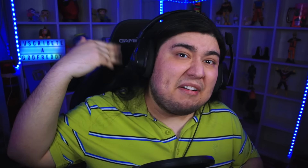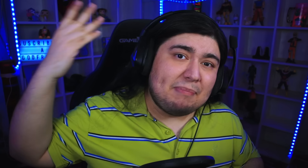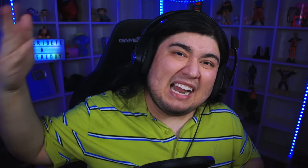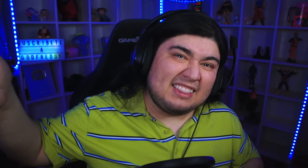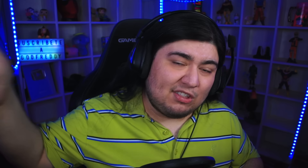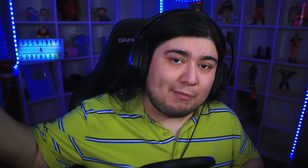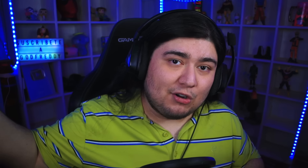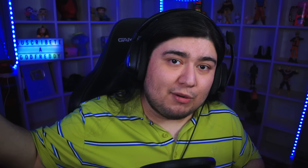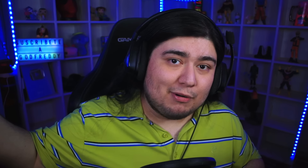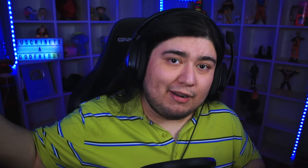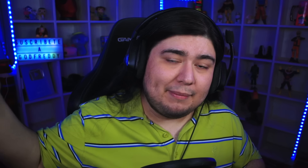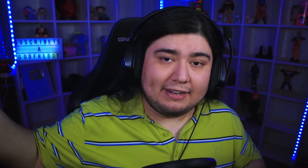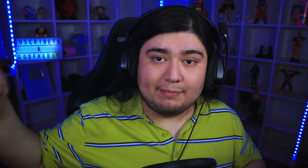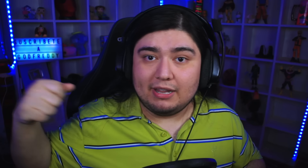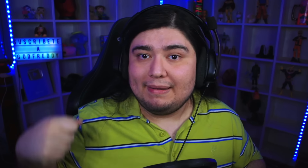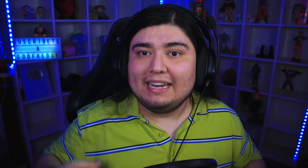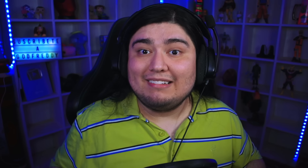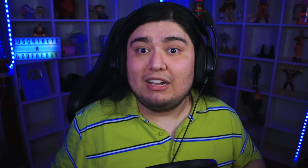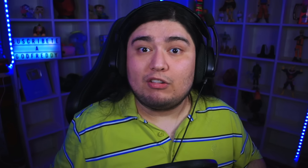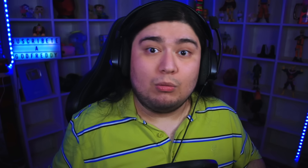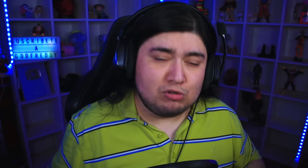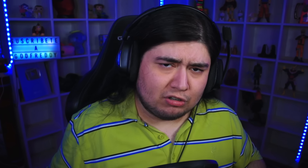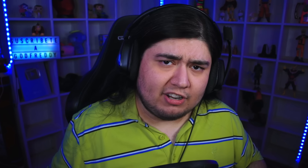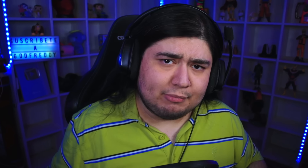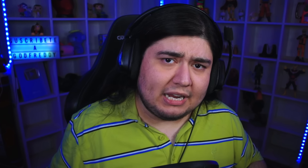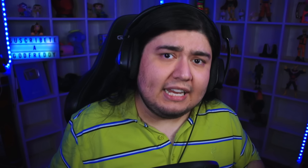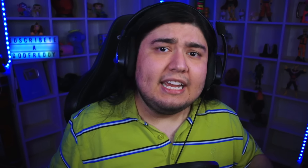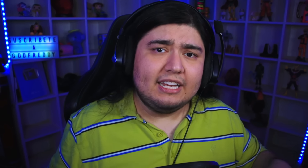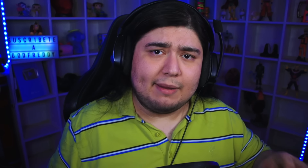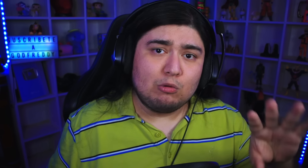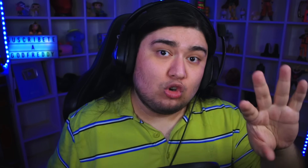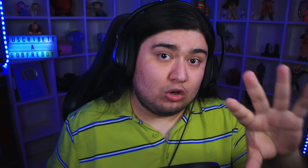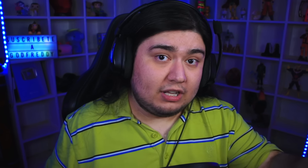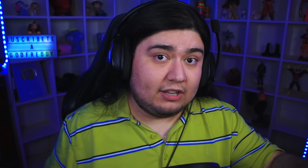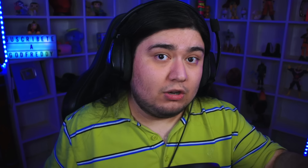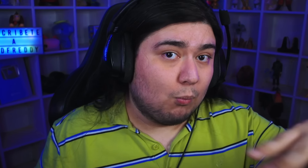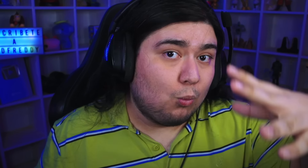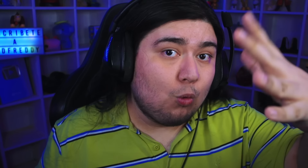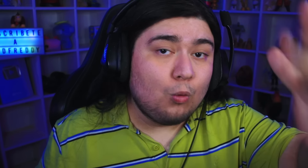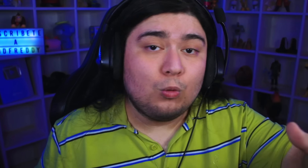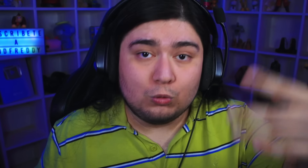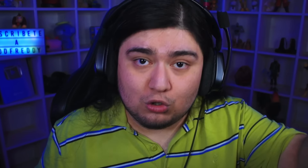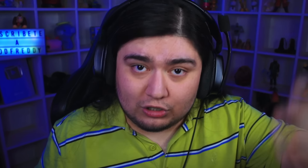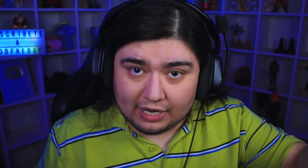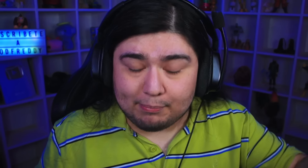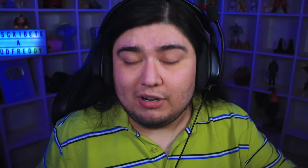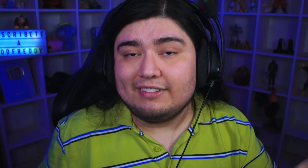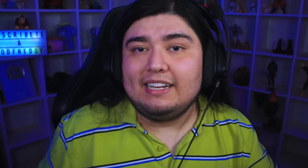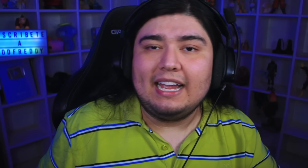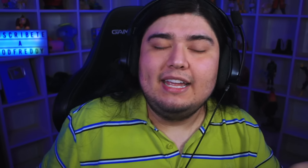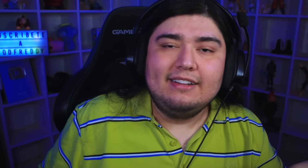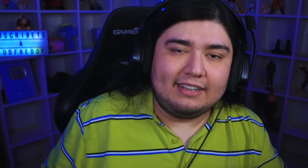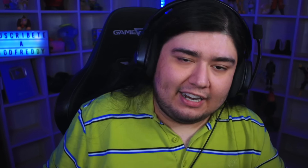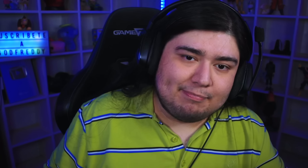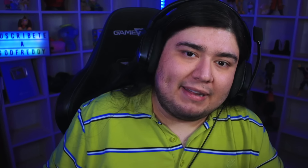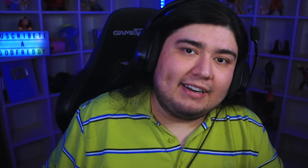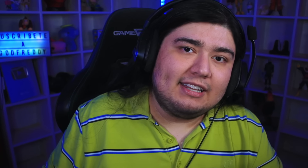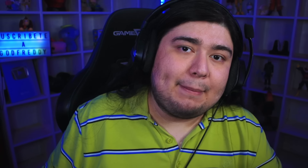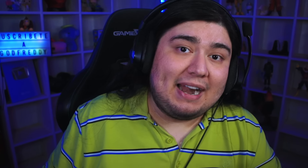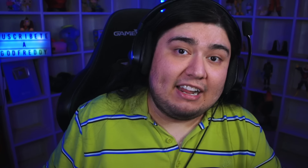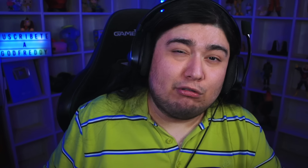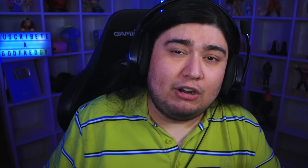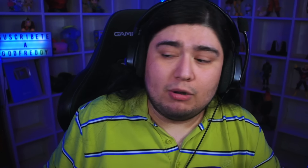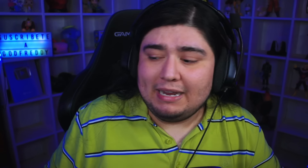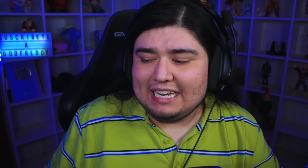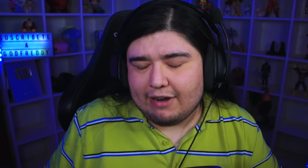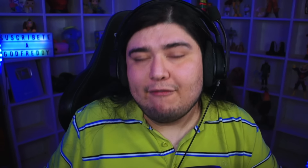iré planteando mejor probablemente. Pero de verdad que estoy haciendo muchas cosas por ahí. Y hay mucho contenido. Mucho tiempo. Así que si quieres pasarte,